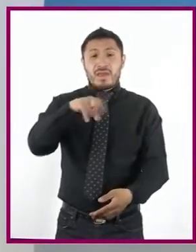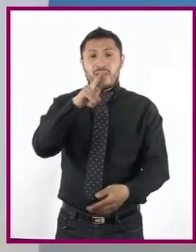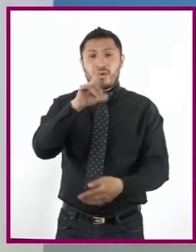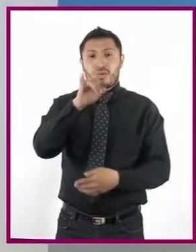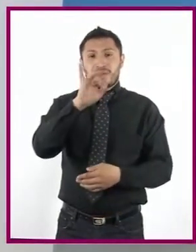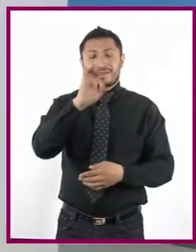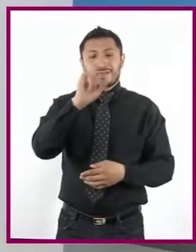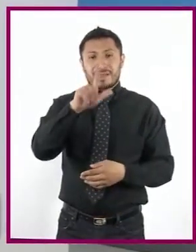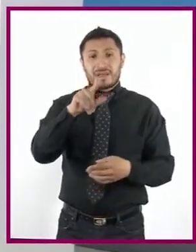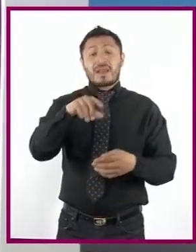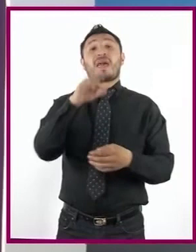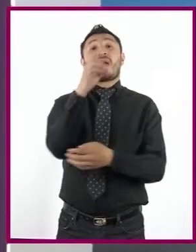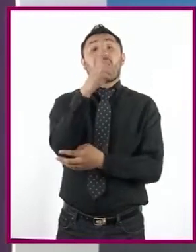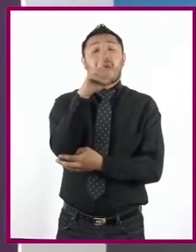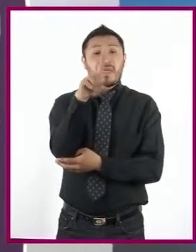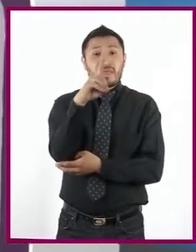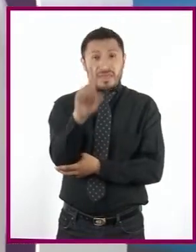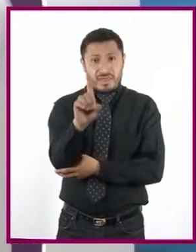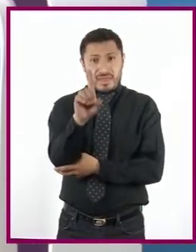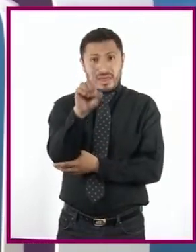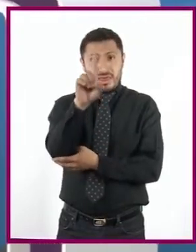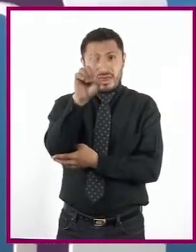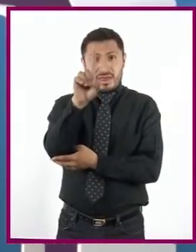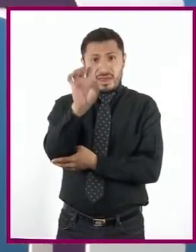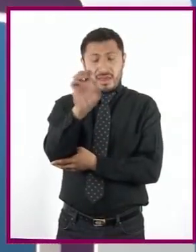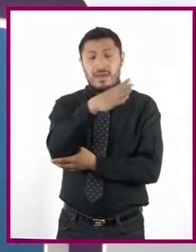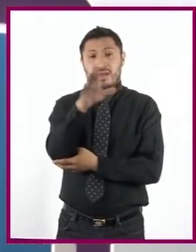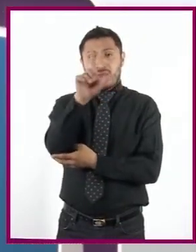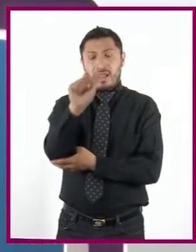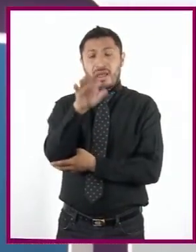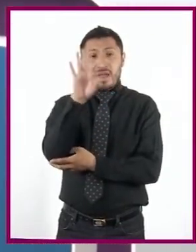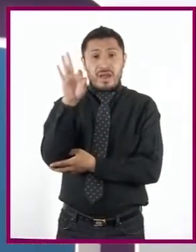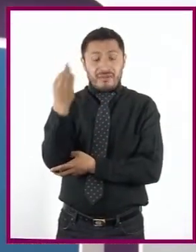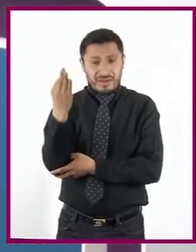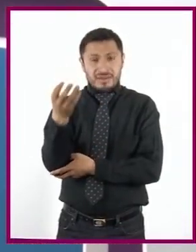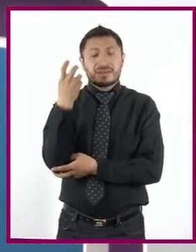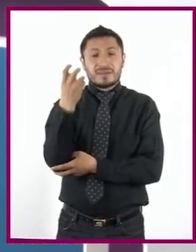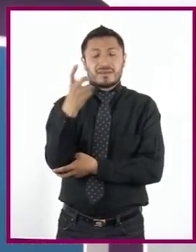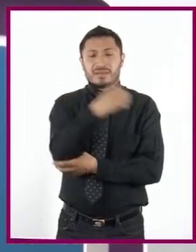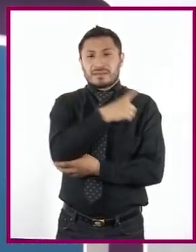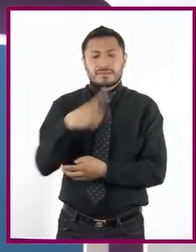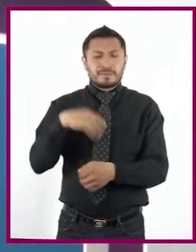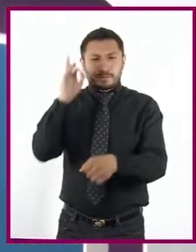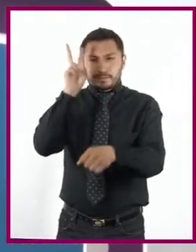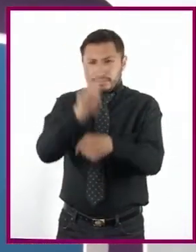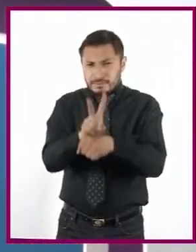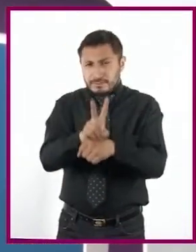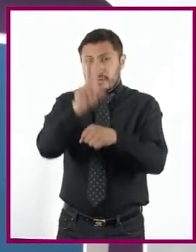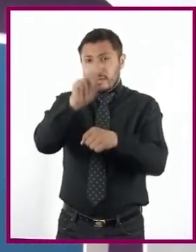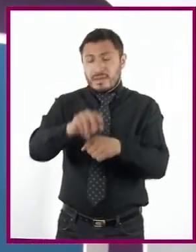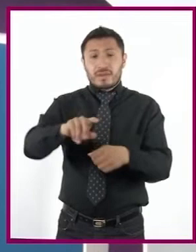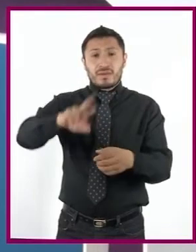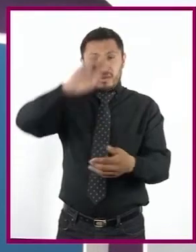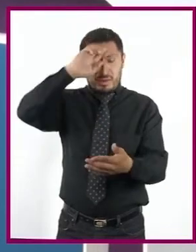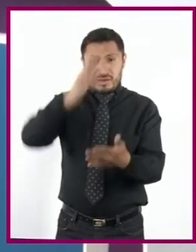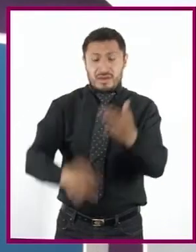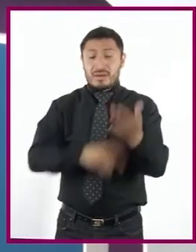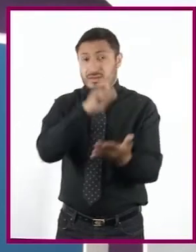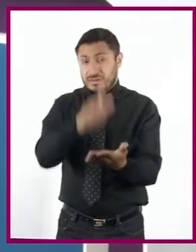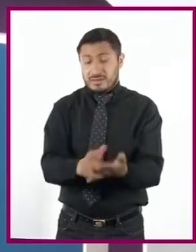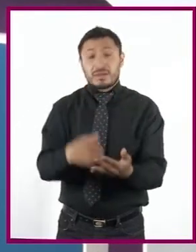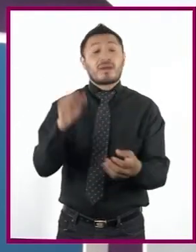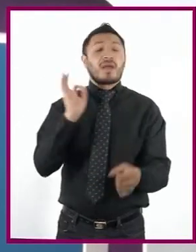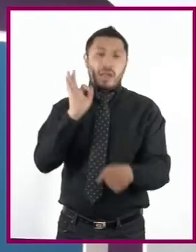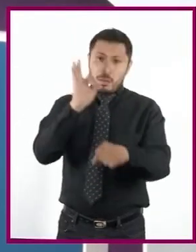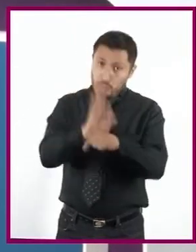de la Federación. Este debe vigilar que no se cometan delitos, además que protege los